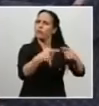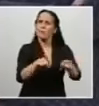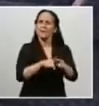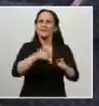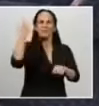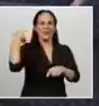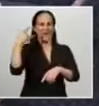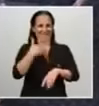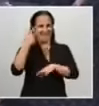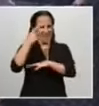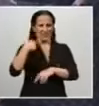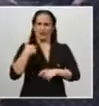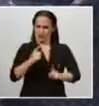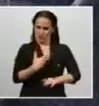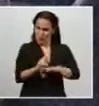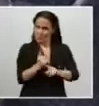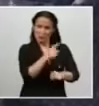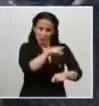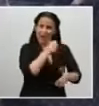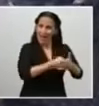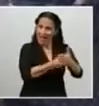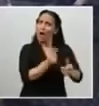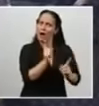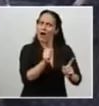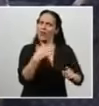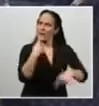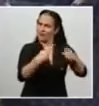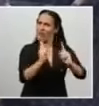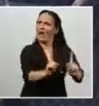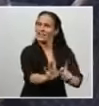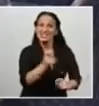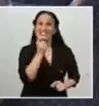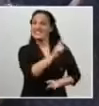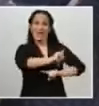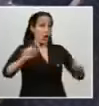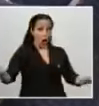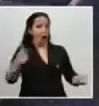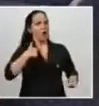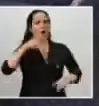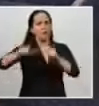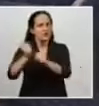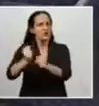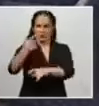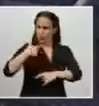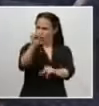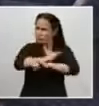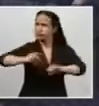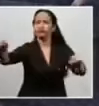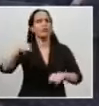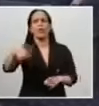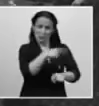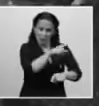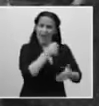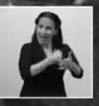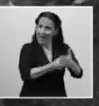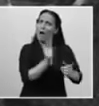Néstor y la mía, porque si no lo hacen, yo le voy a decir a los trabajadores que cambien de